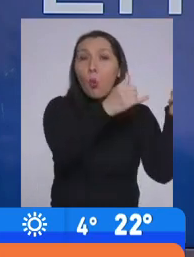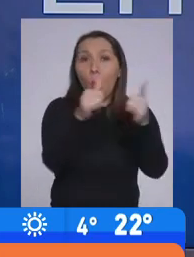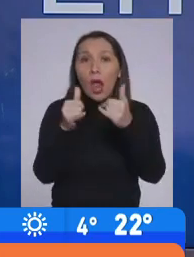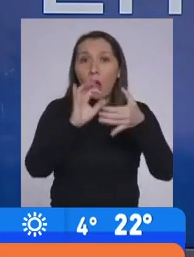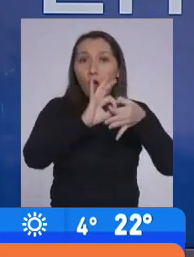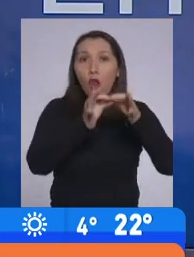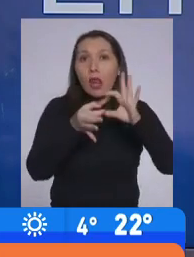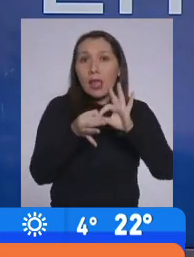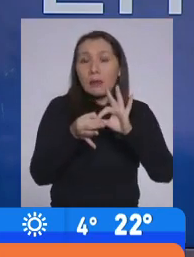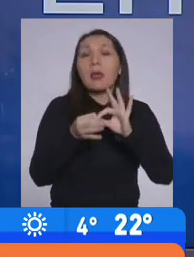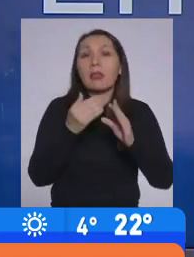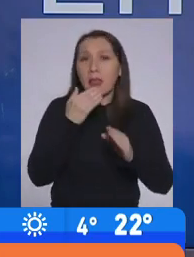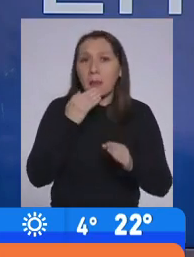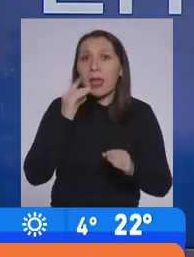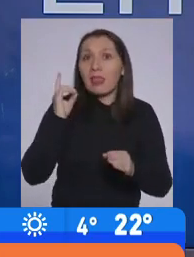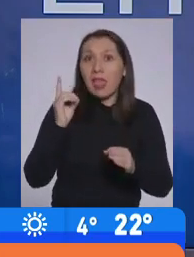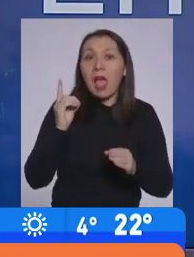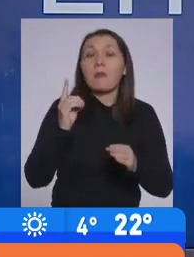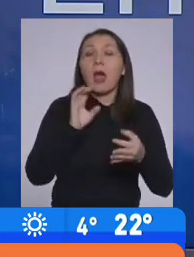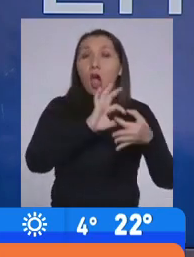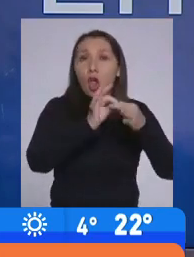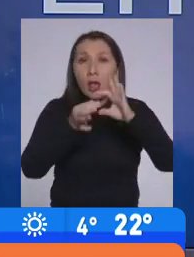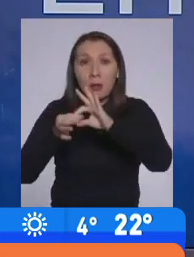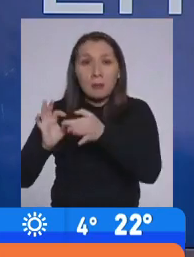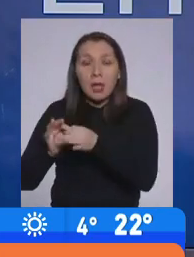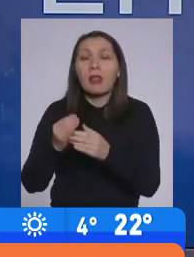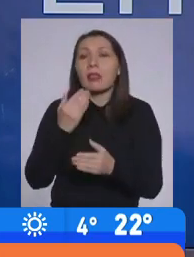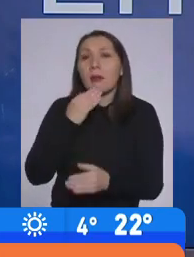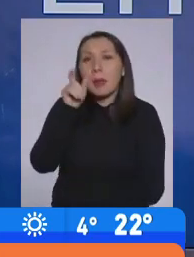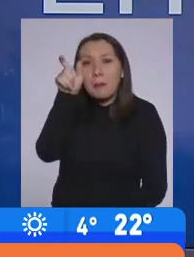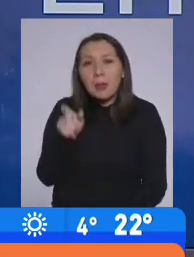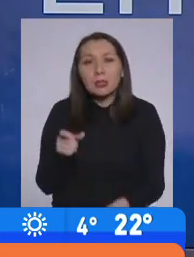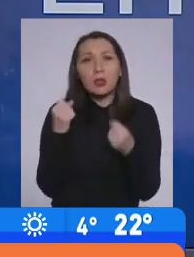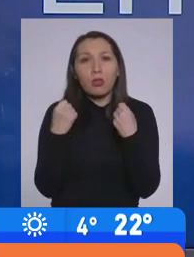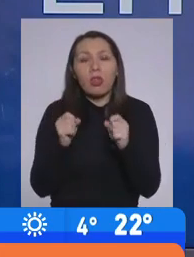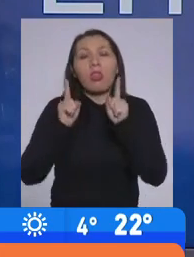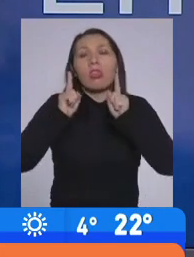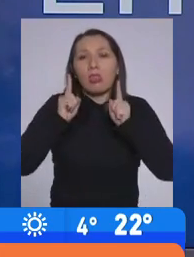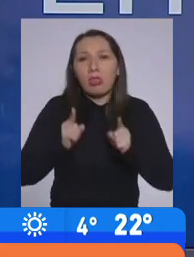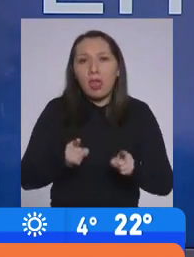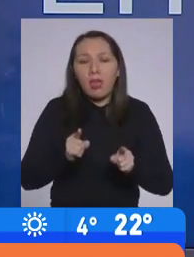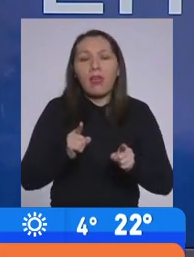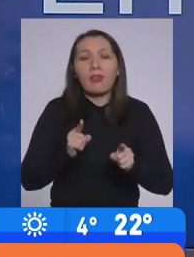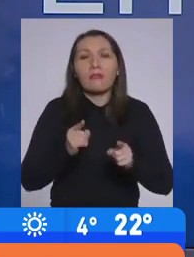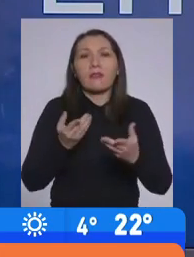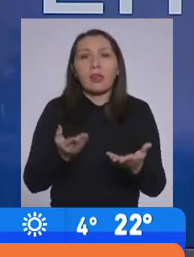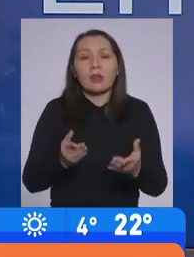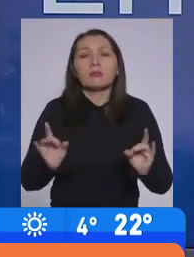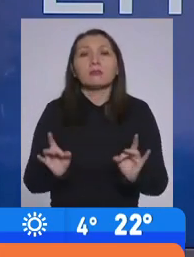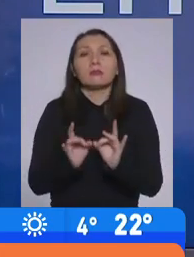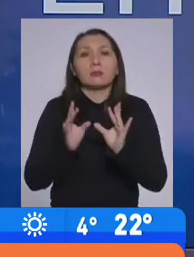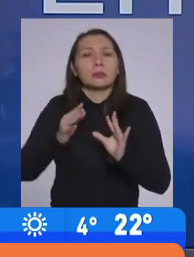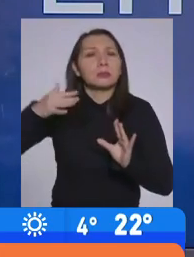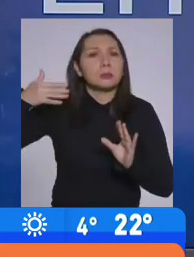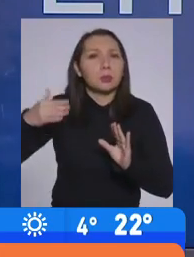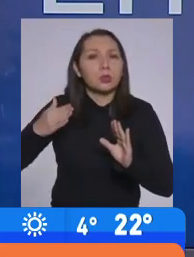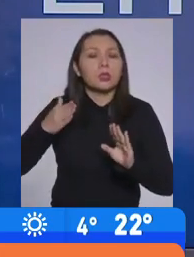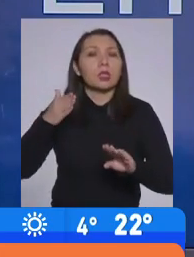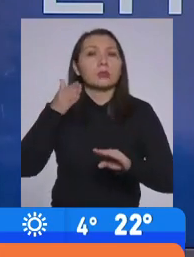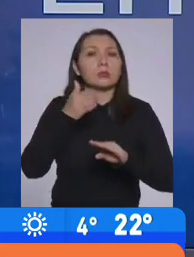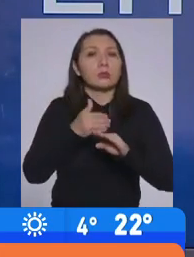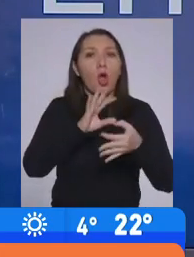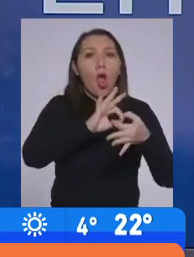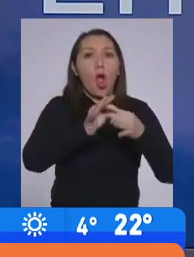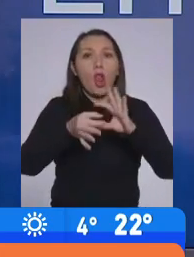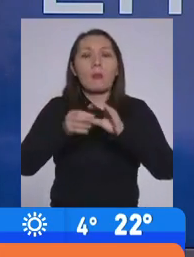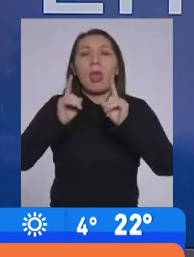olímpicos y paralímpicos y también deportistas que deben enfrentar eventos fundamentales del ciclo